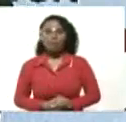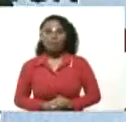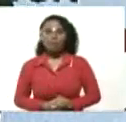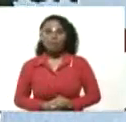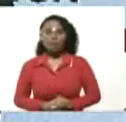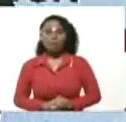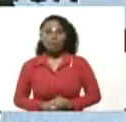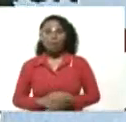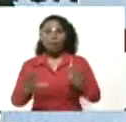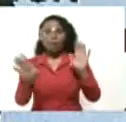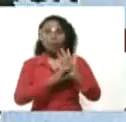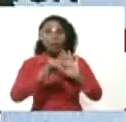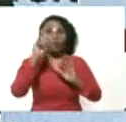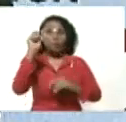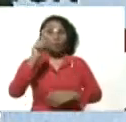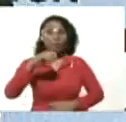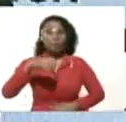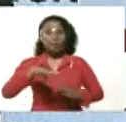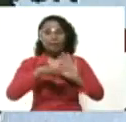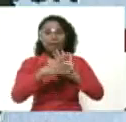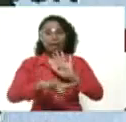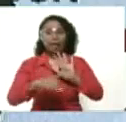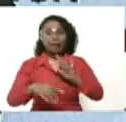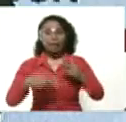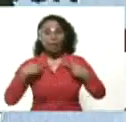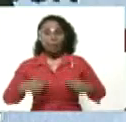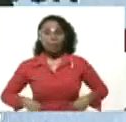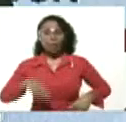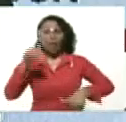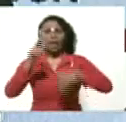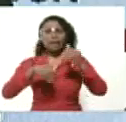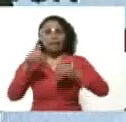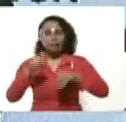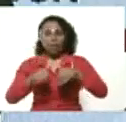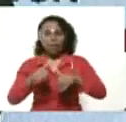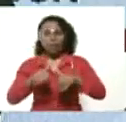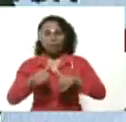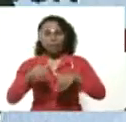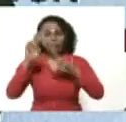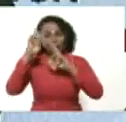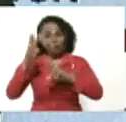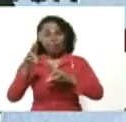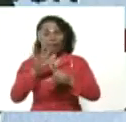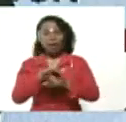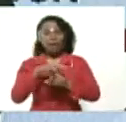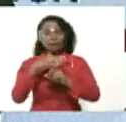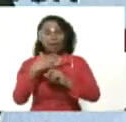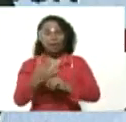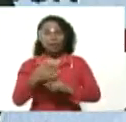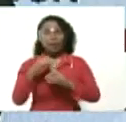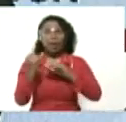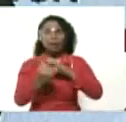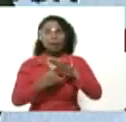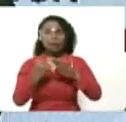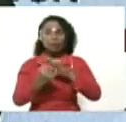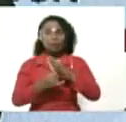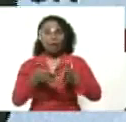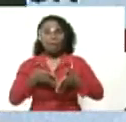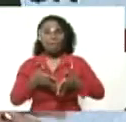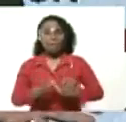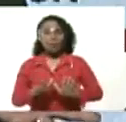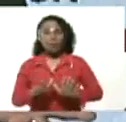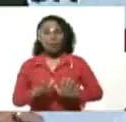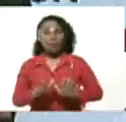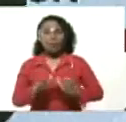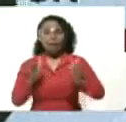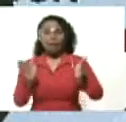Constitución, derechos humanos, elecciones, respeto a las situaciones institucionales nacidas de las urnas,